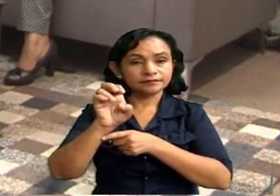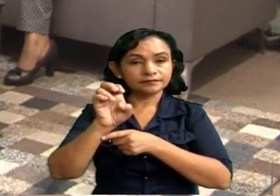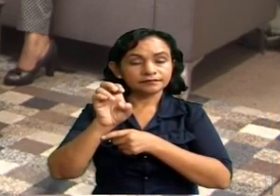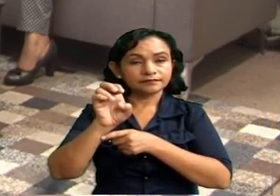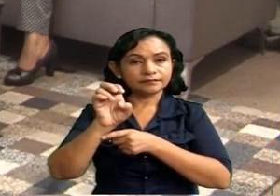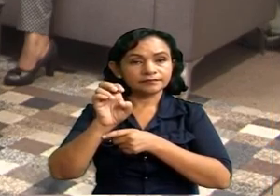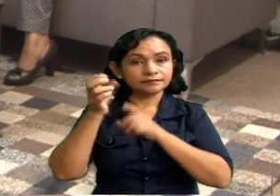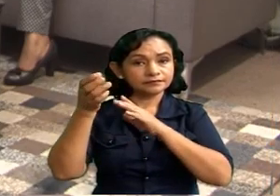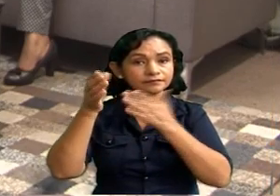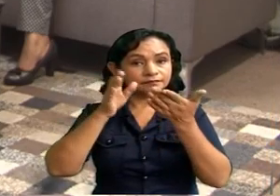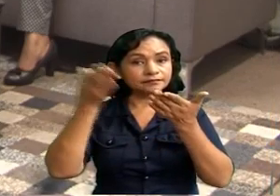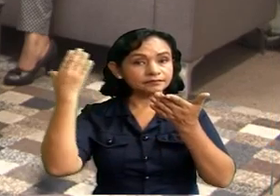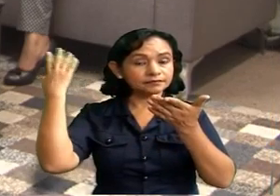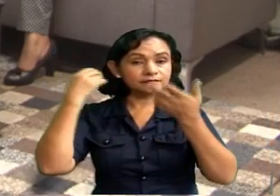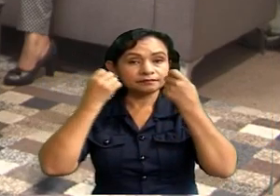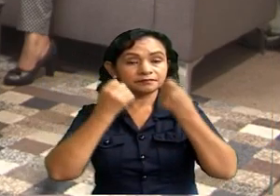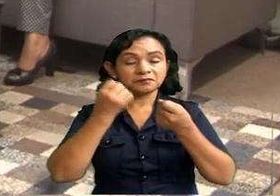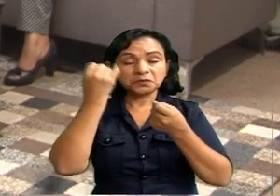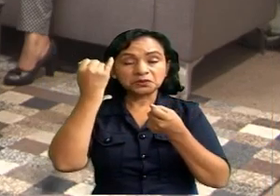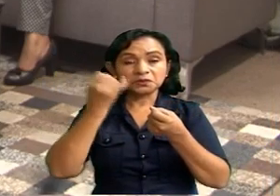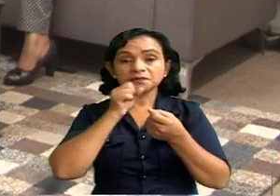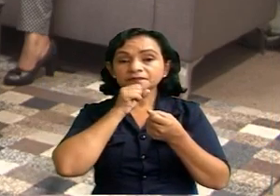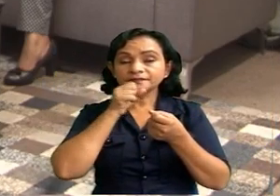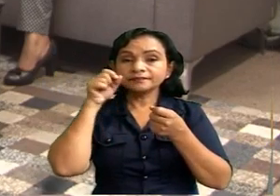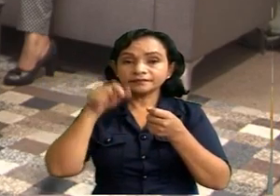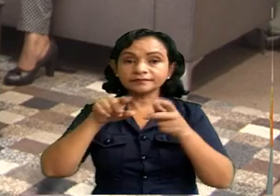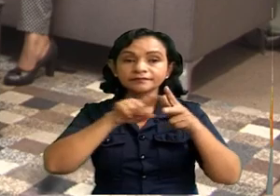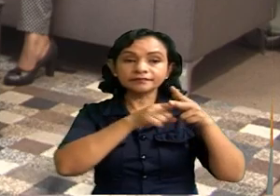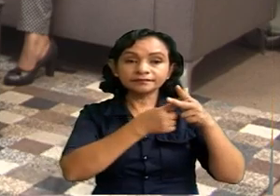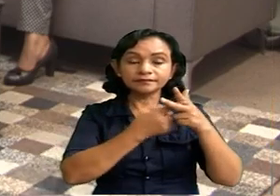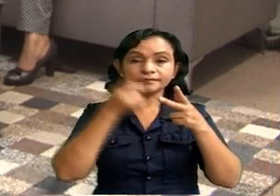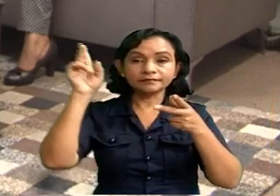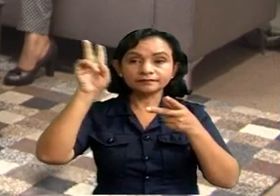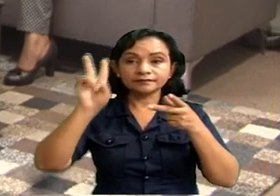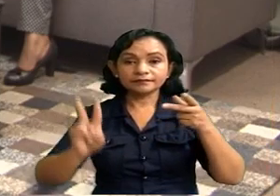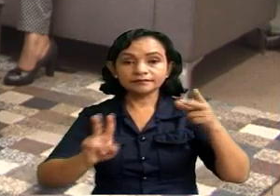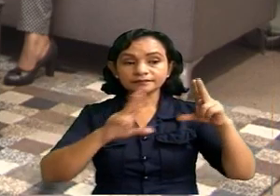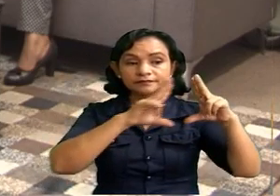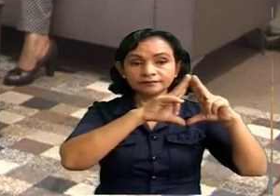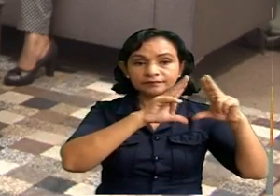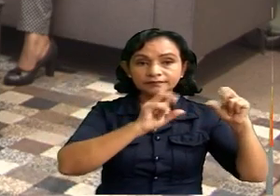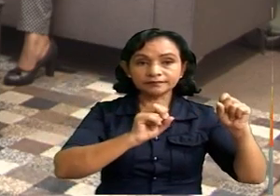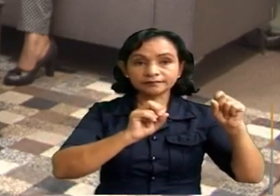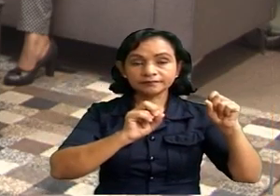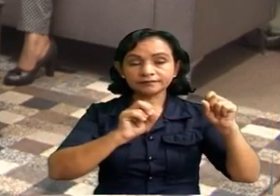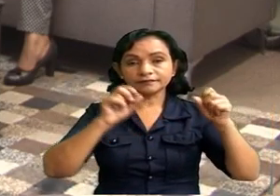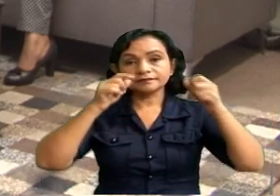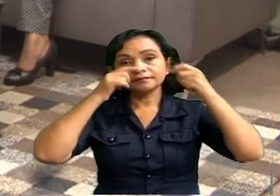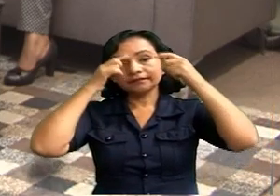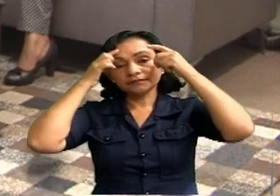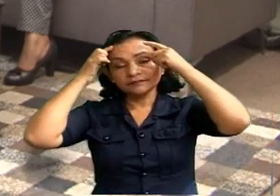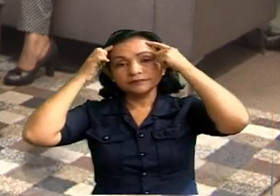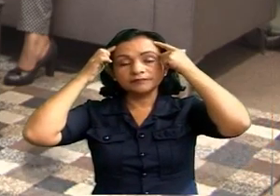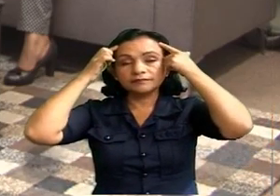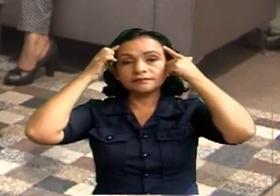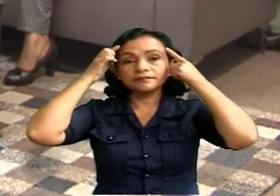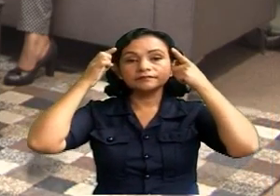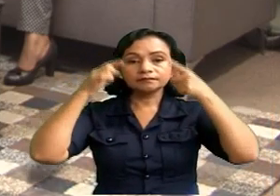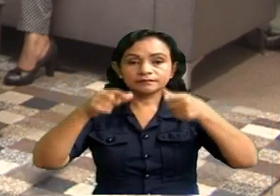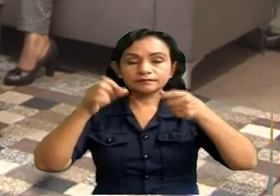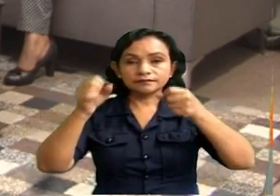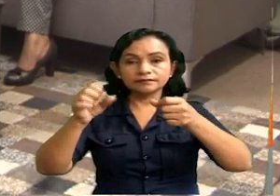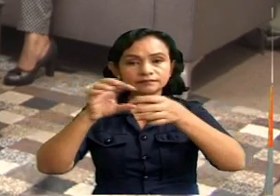tenemos que destacar que el antecedente histórico entre Nicaragua y Venezuela no es a partir del comandante Hugo Chávez Frías, sino desde